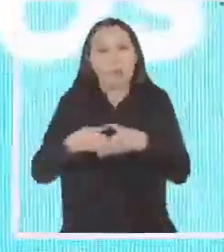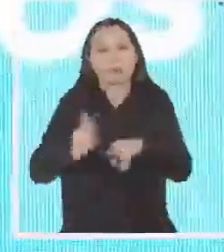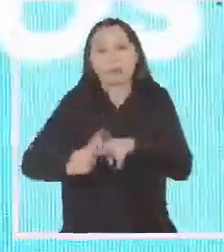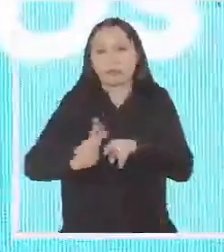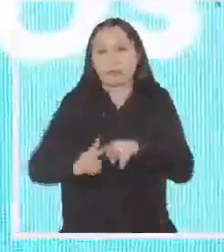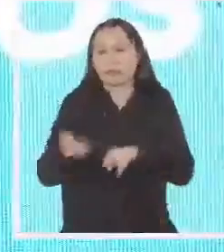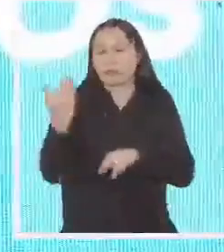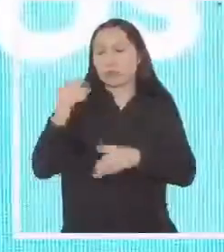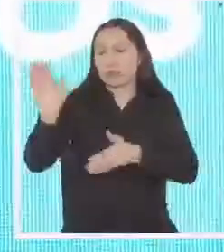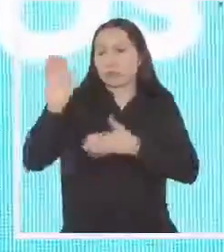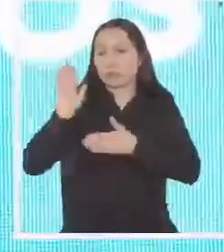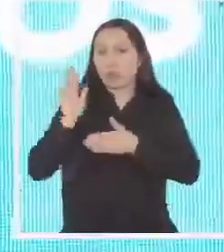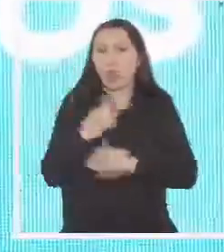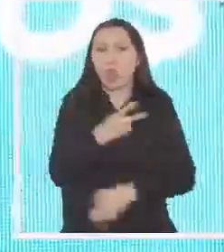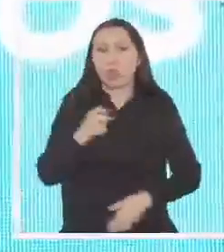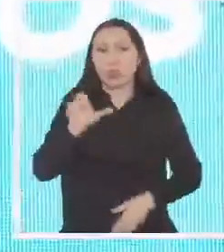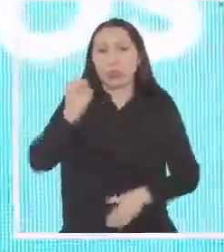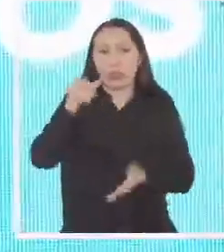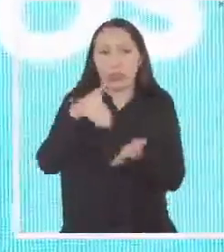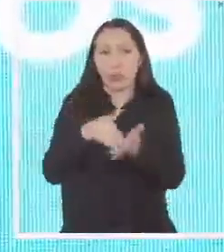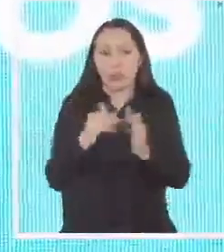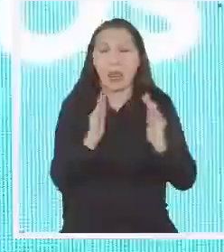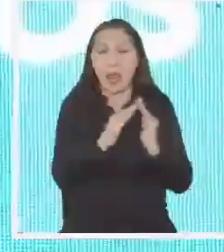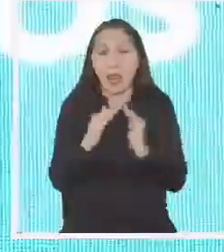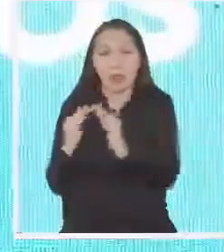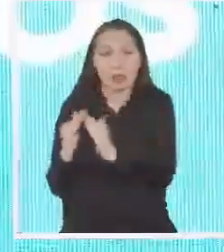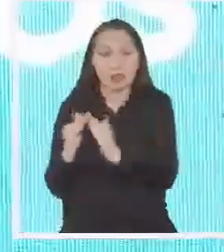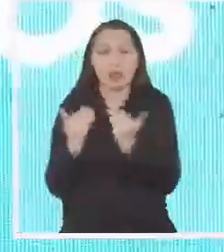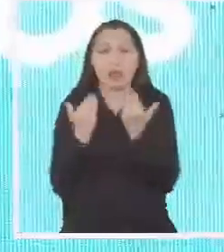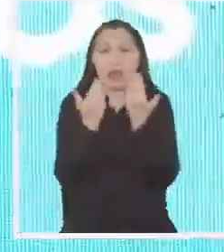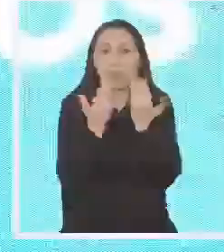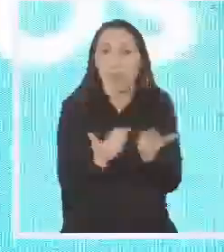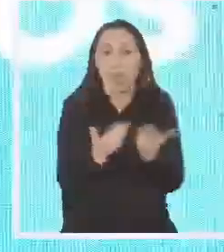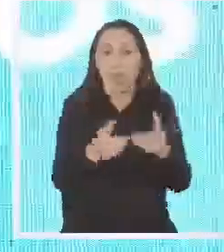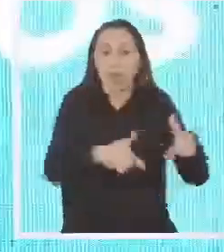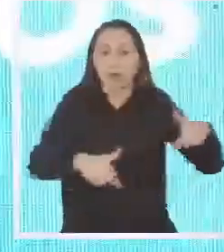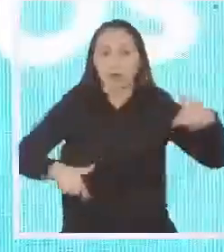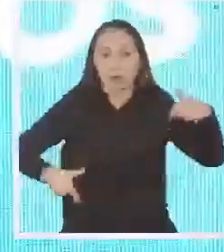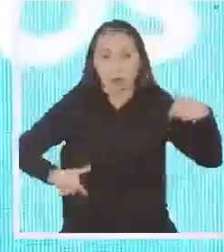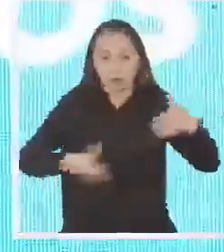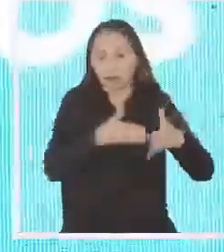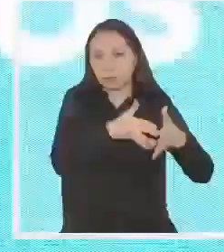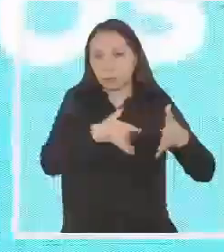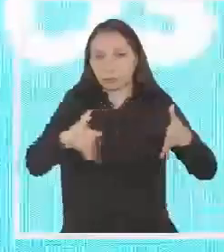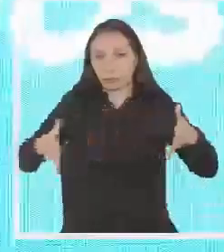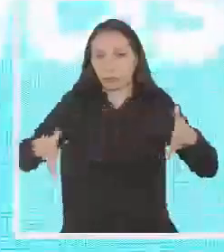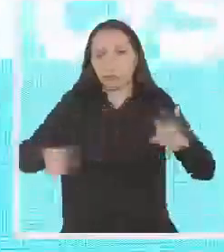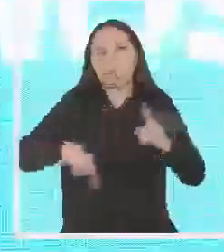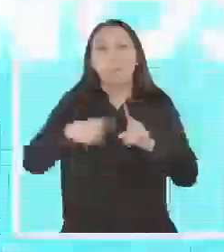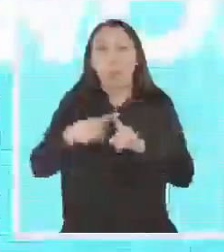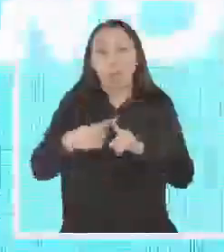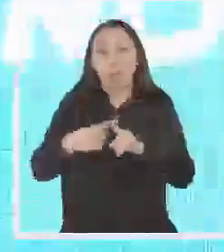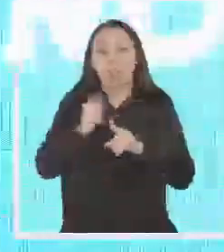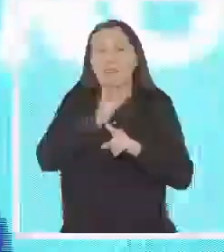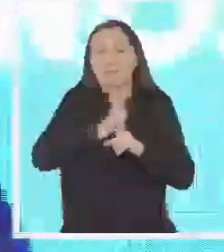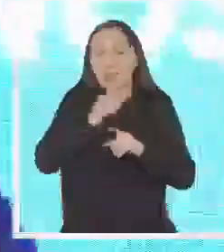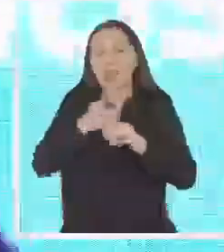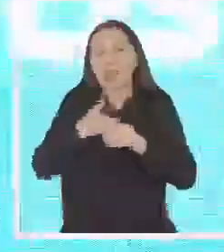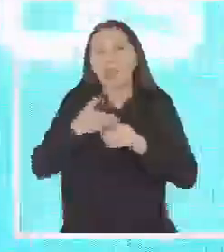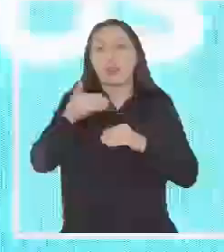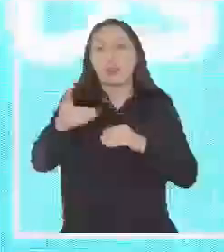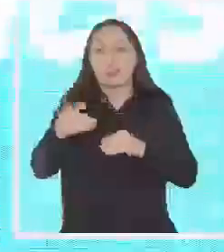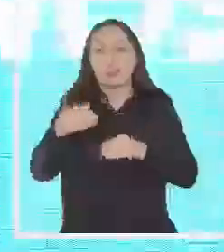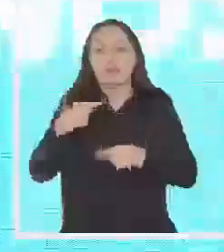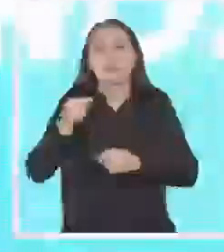compromiso. 260.000 viviendas entregadas durante nuestro periodo de gobierno, más las que queden, por cierto,